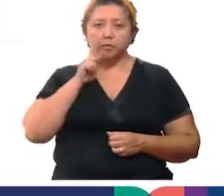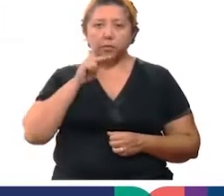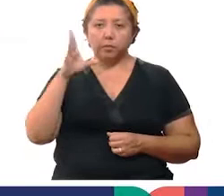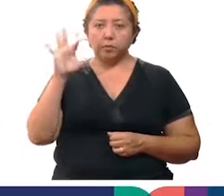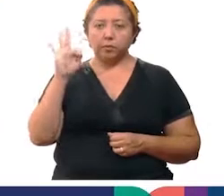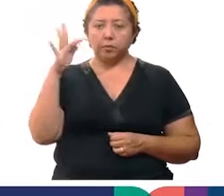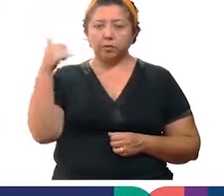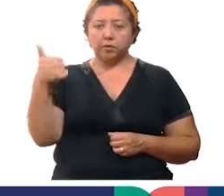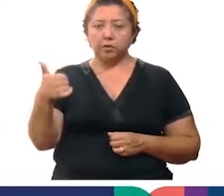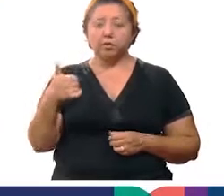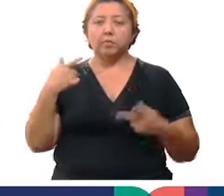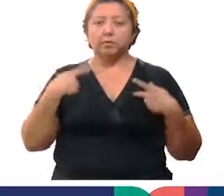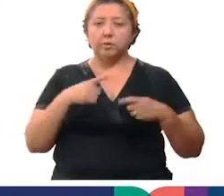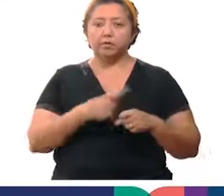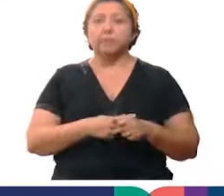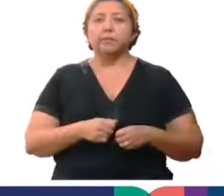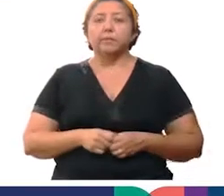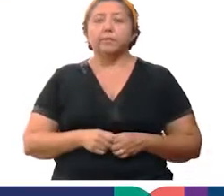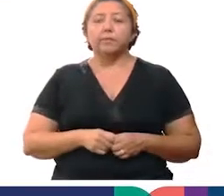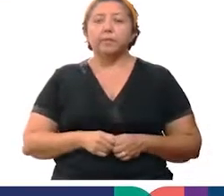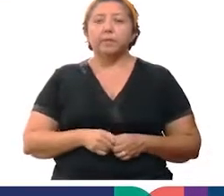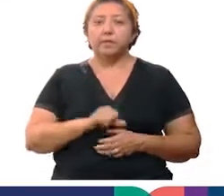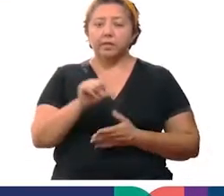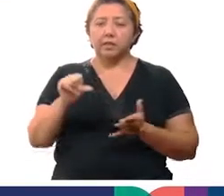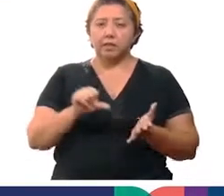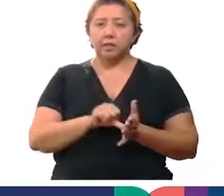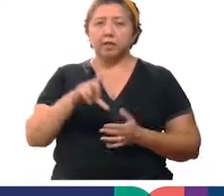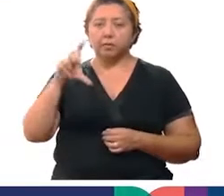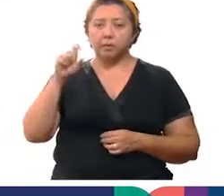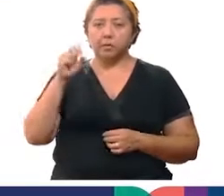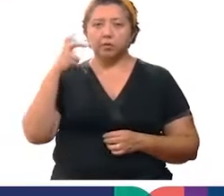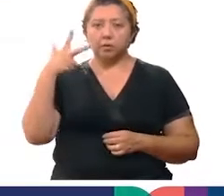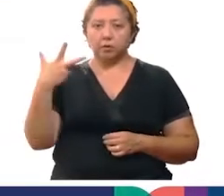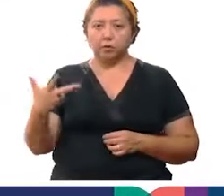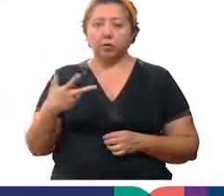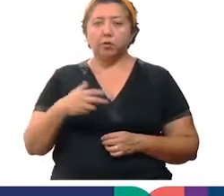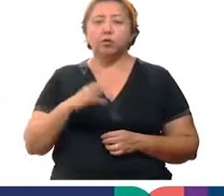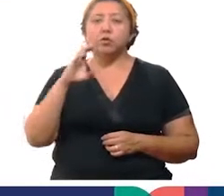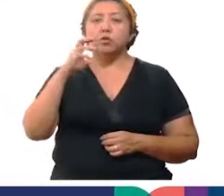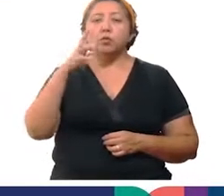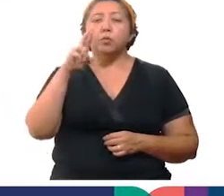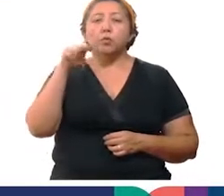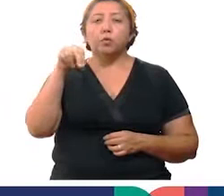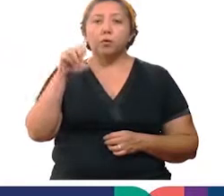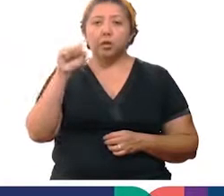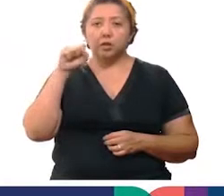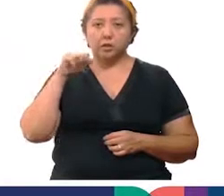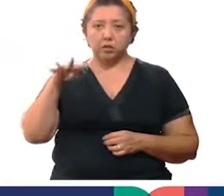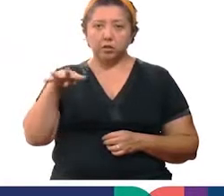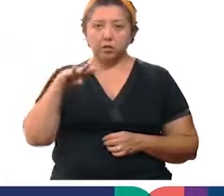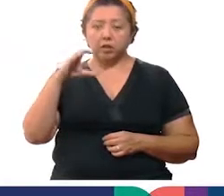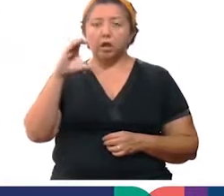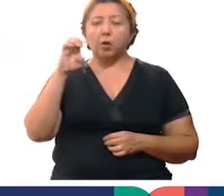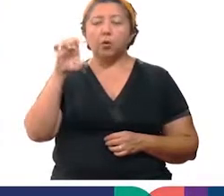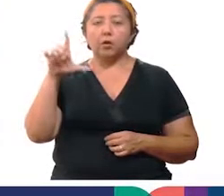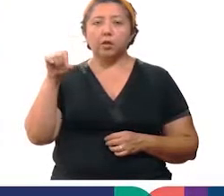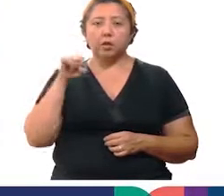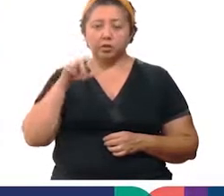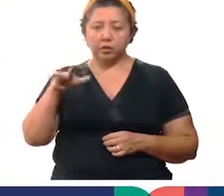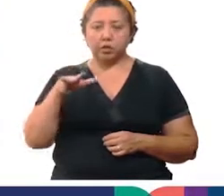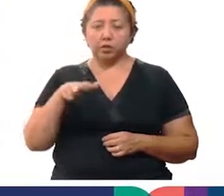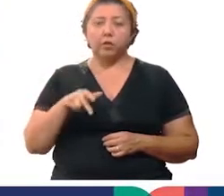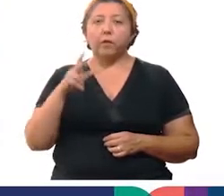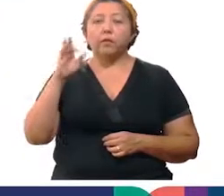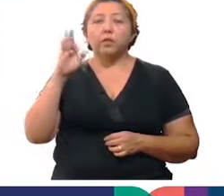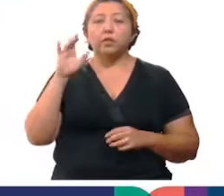II con 46 personas contagiadas, Centro con 28 contagios, Chuburná de Hidalgo con 19, Ciudad Cauquel